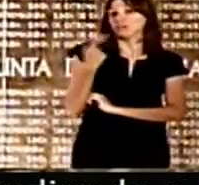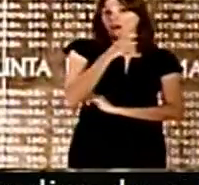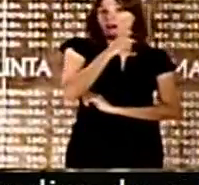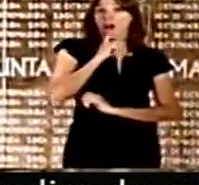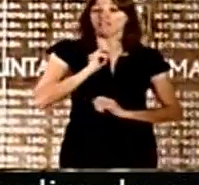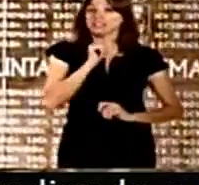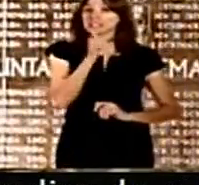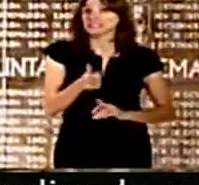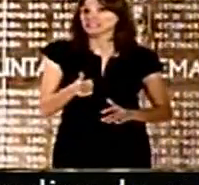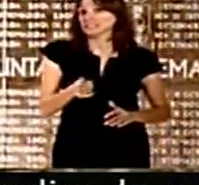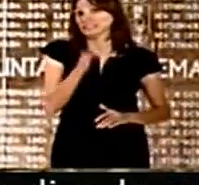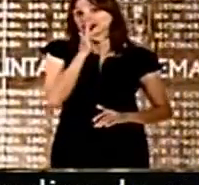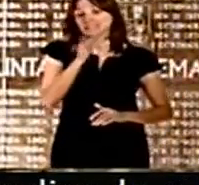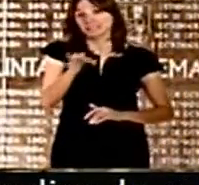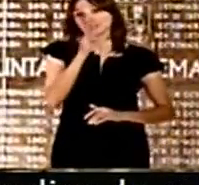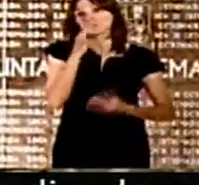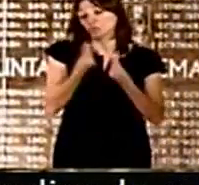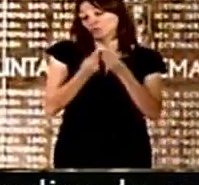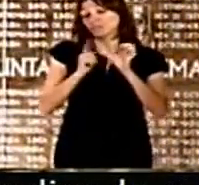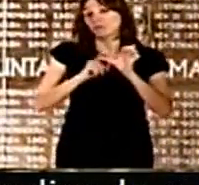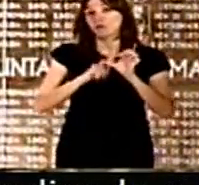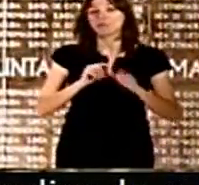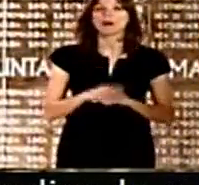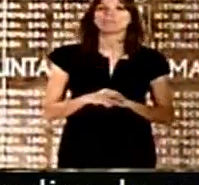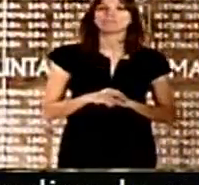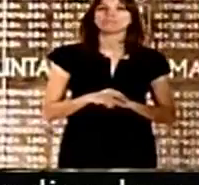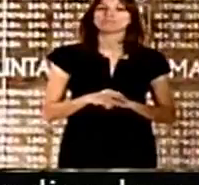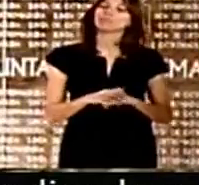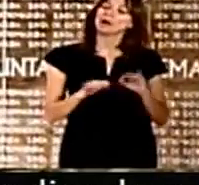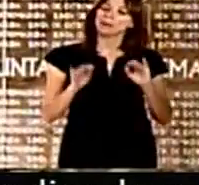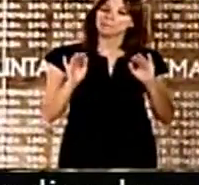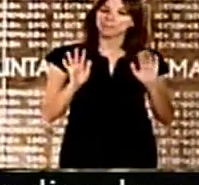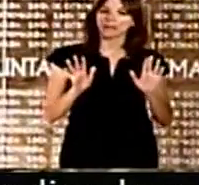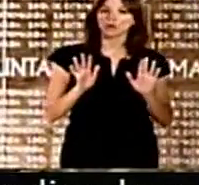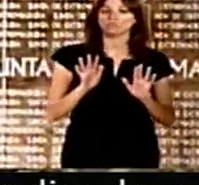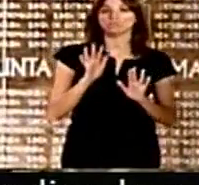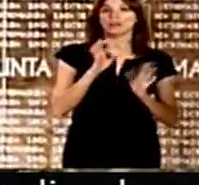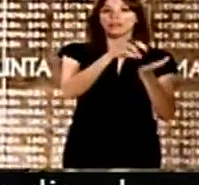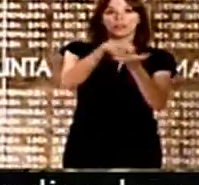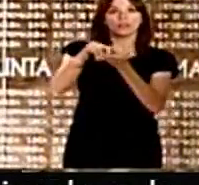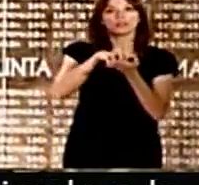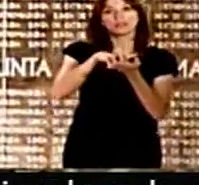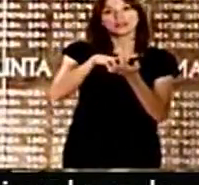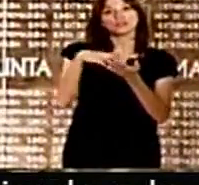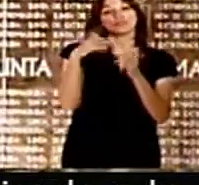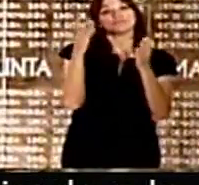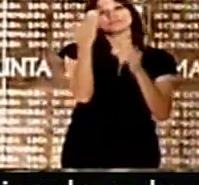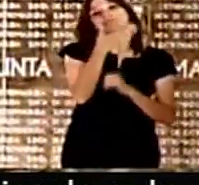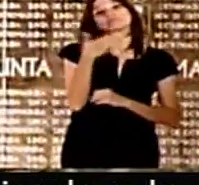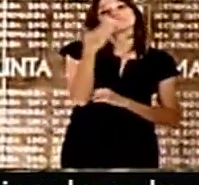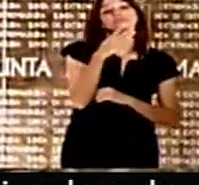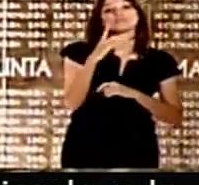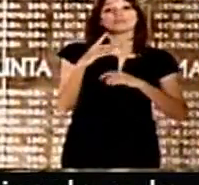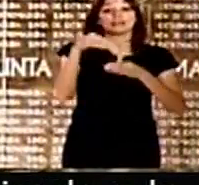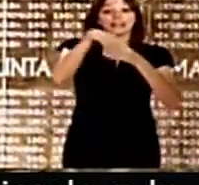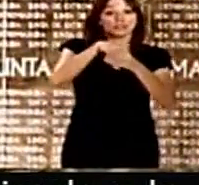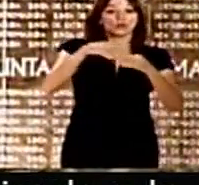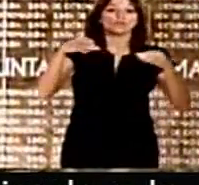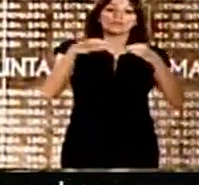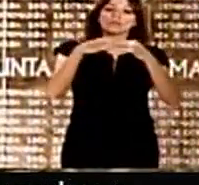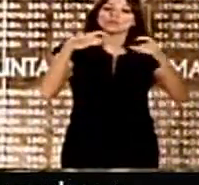haya comunicado, por ejemplo, a la Junta de Extremadura. En cualquier caso, son los centros educativos y las direcciones de los centros